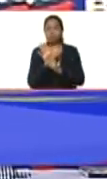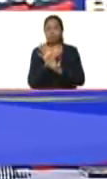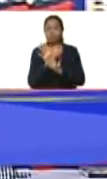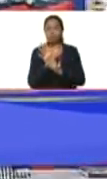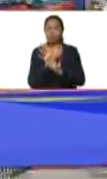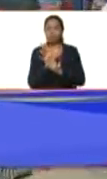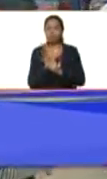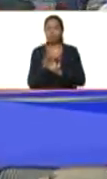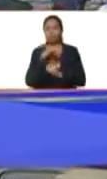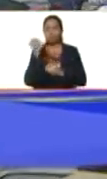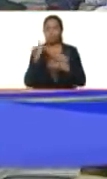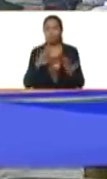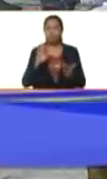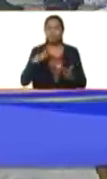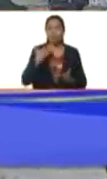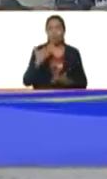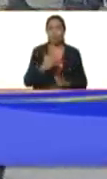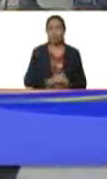letal